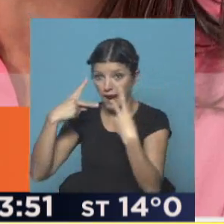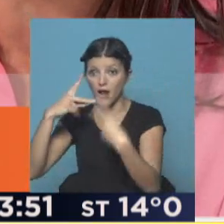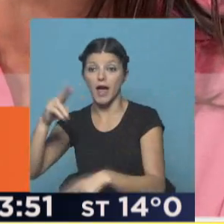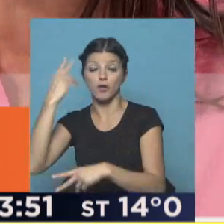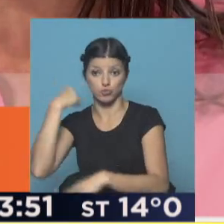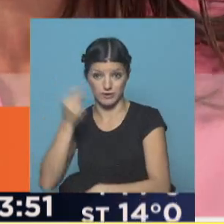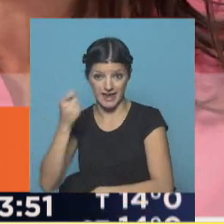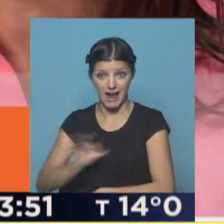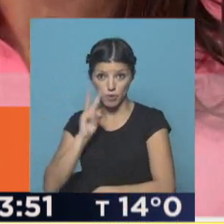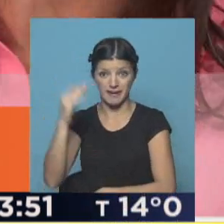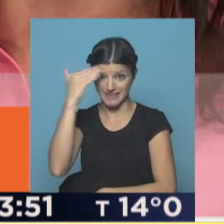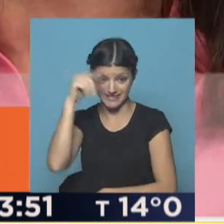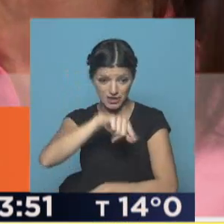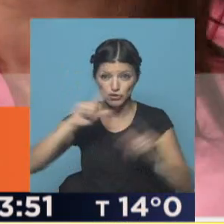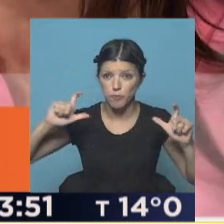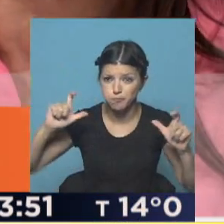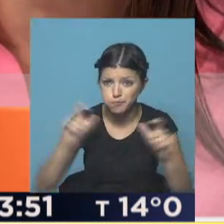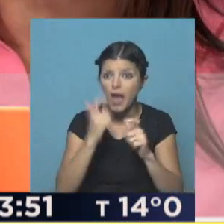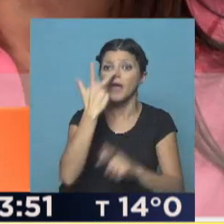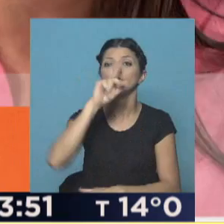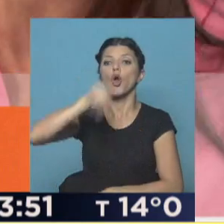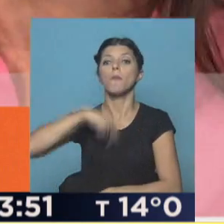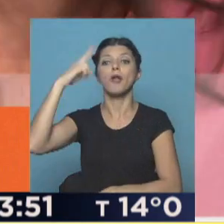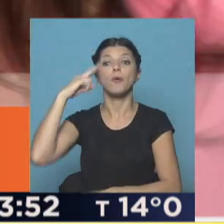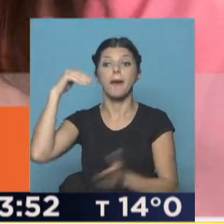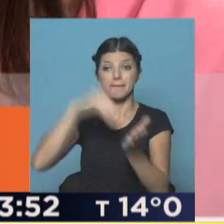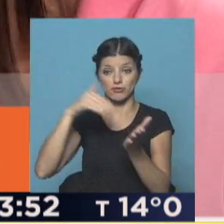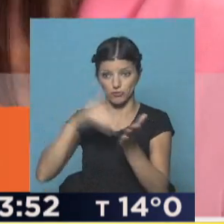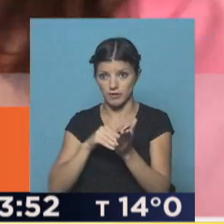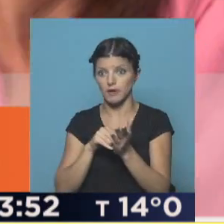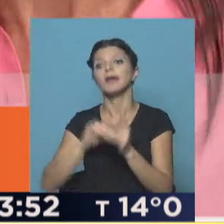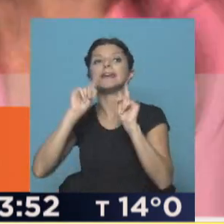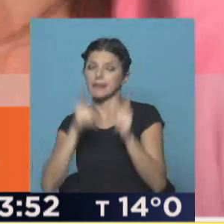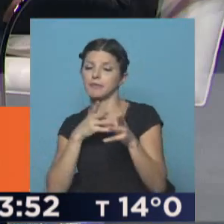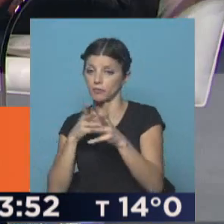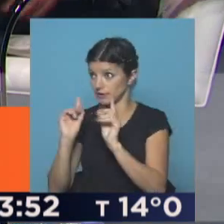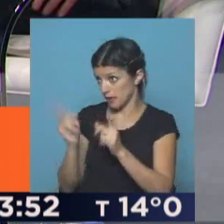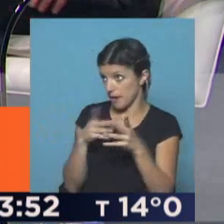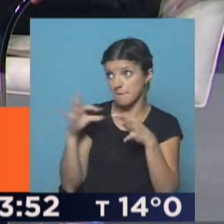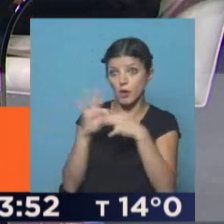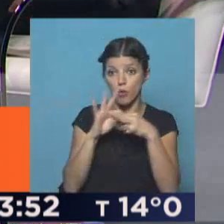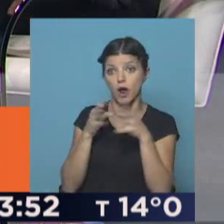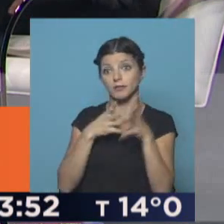en 2016 esa cifra bajó a 3,9 millones. Eso también terrorismo tiene que ver también con el terrorismo